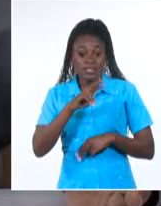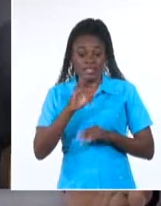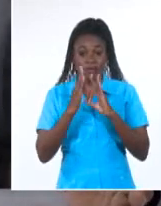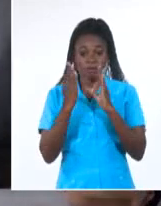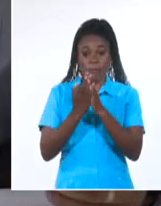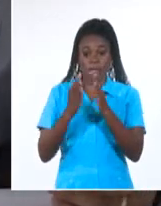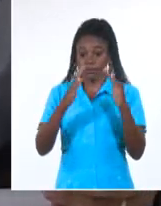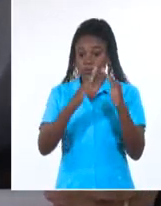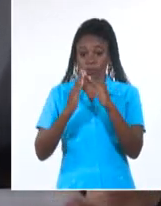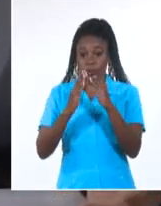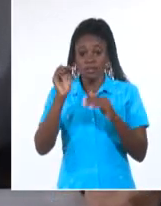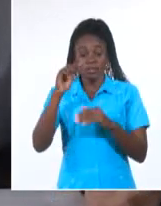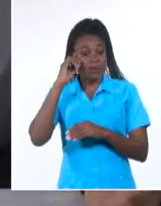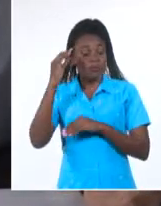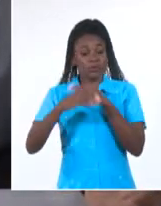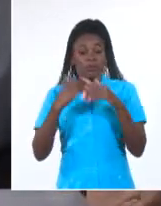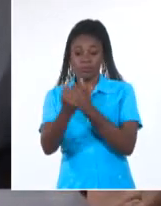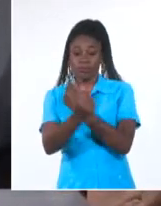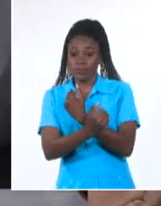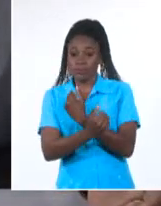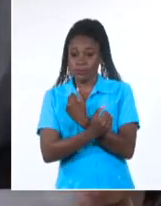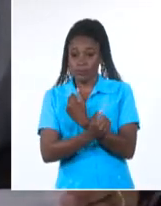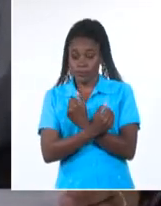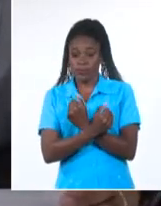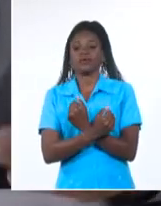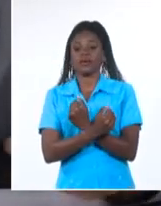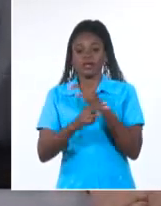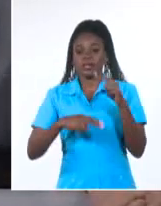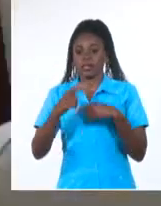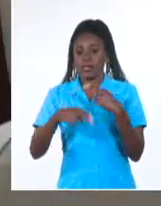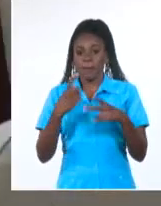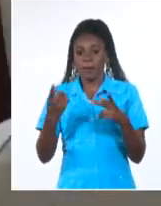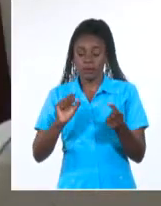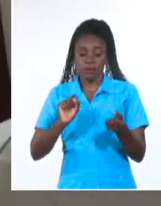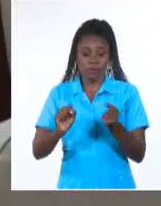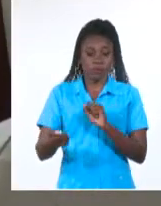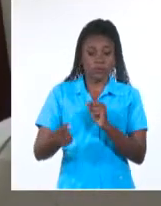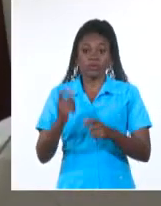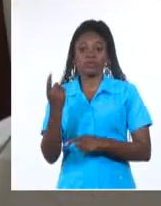en situación de vulnerabilidad y sistematizar las acciones para el control de